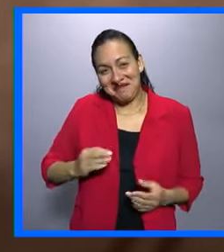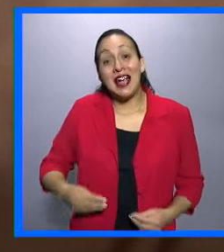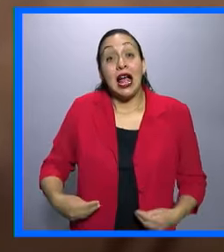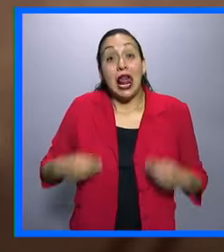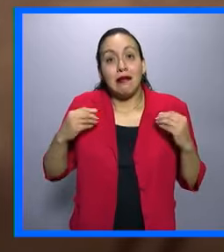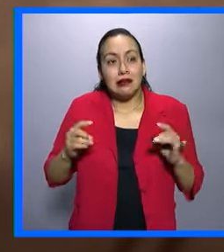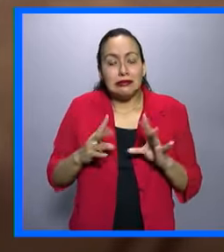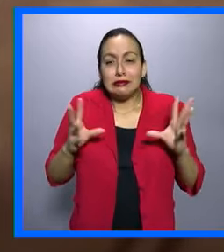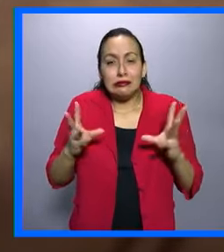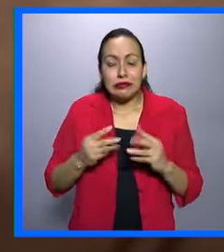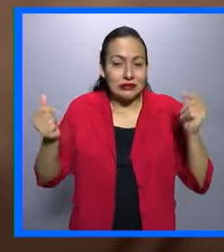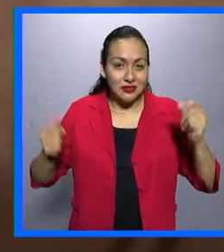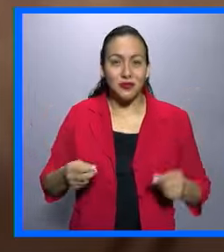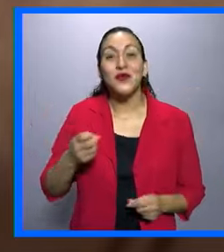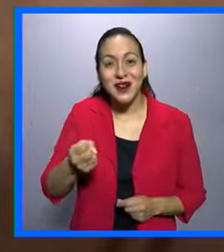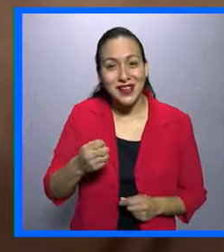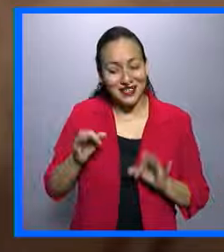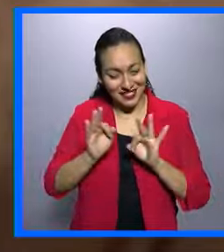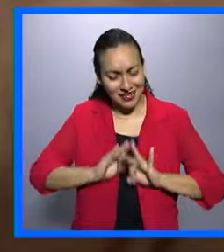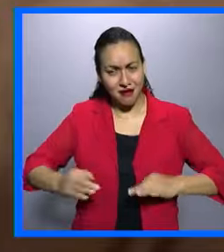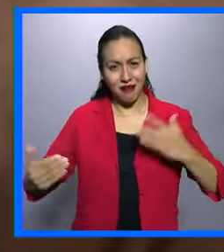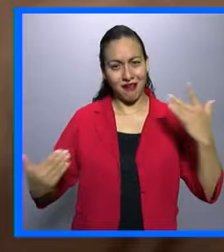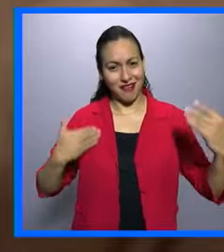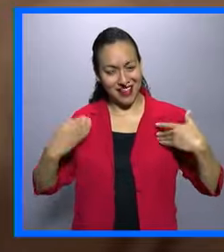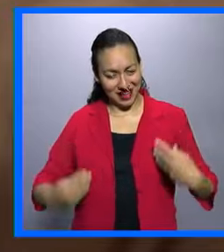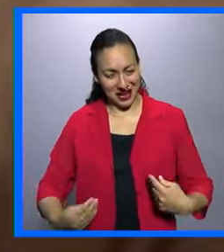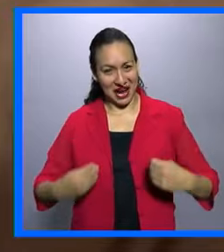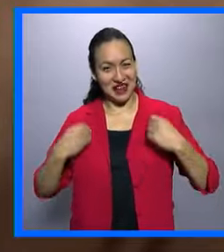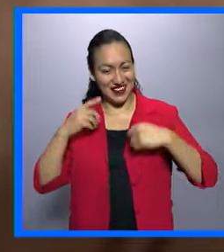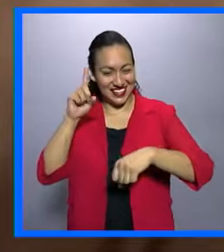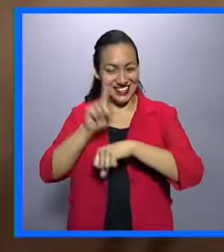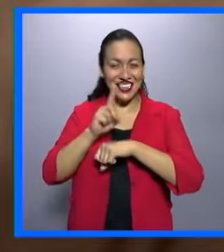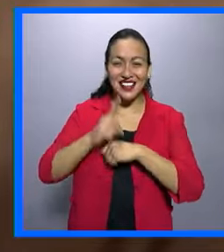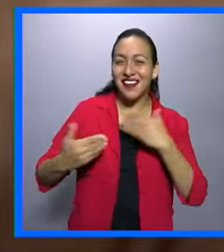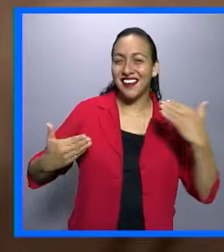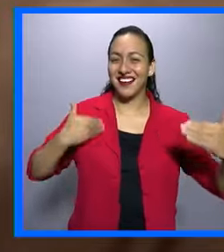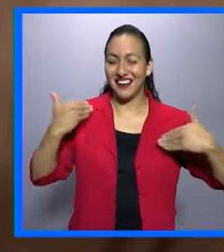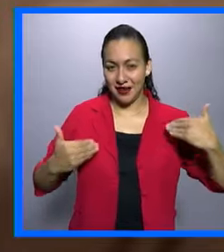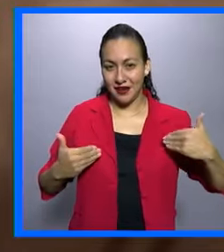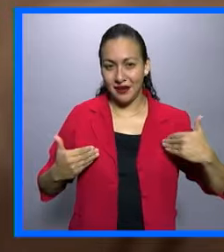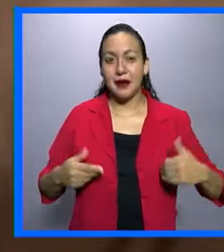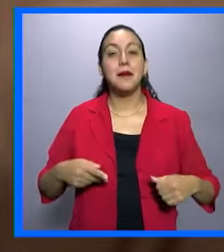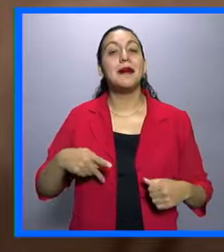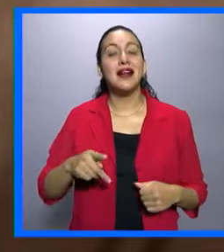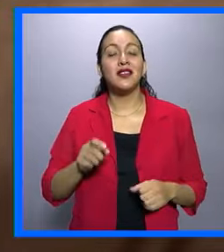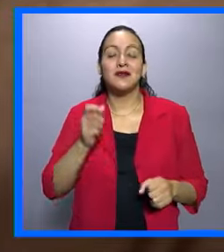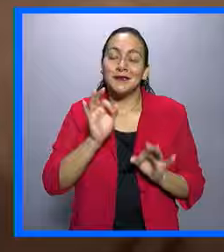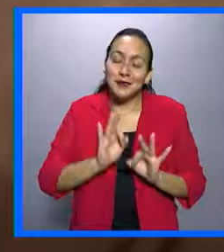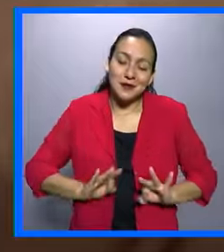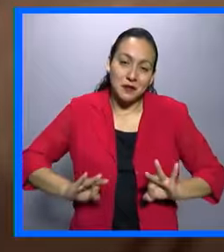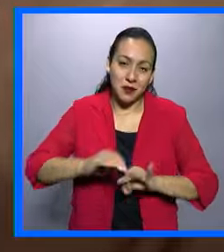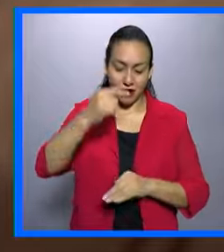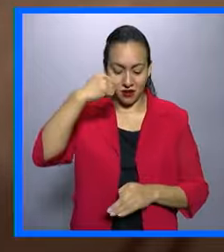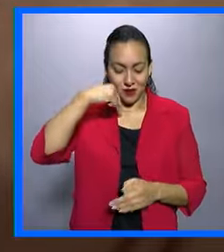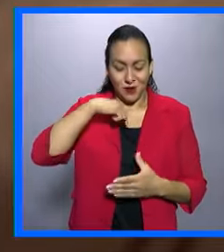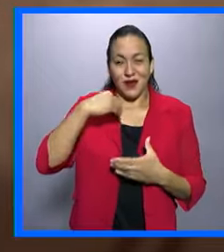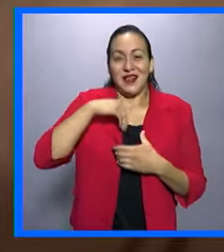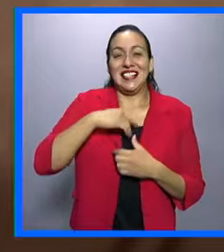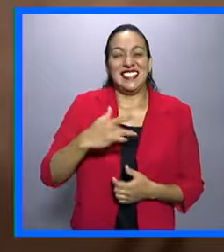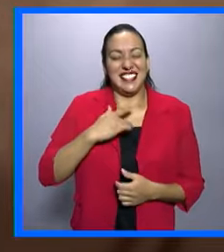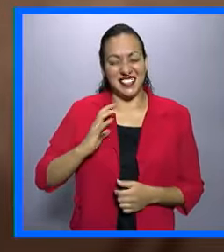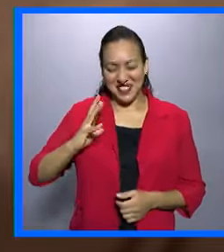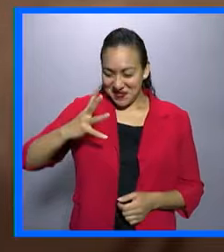corta y para eso no hay mejor camino que el de la propia satisfacción y